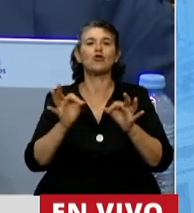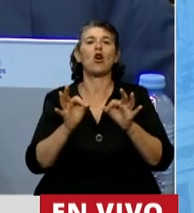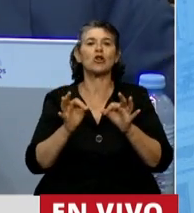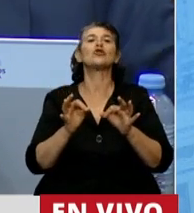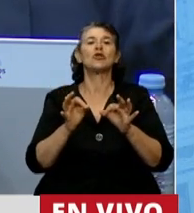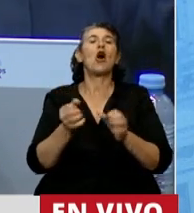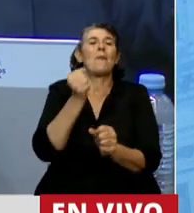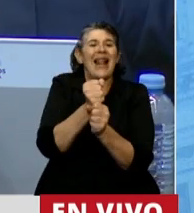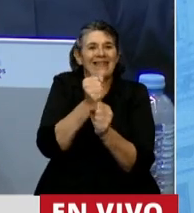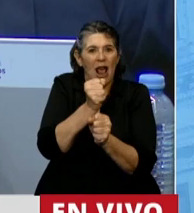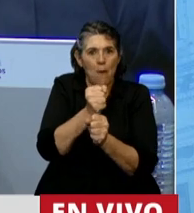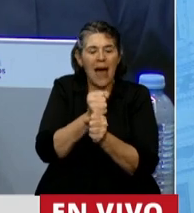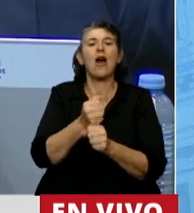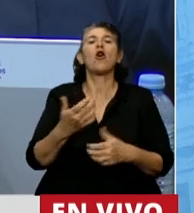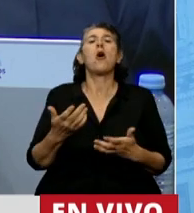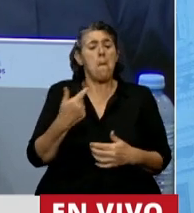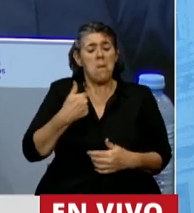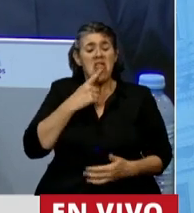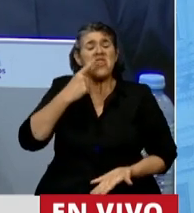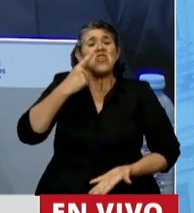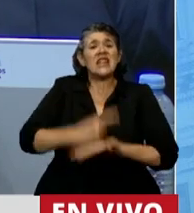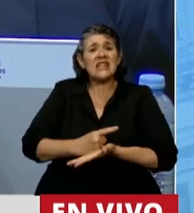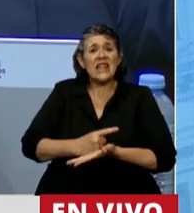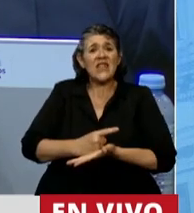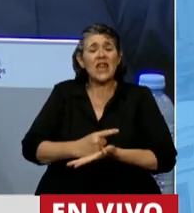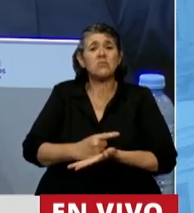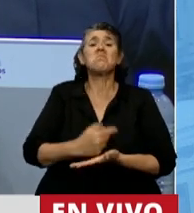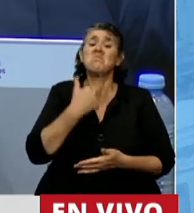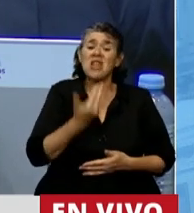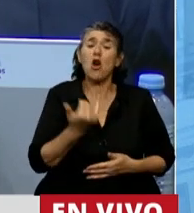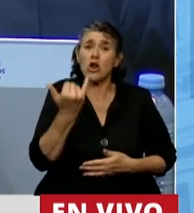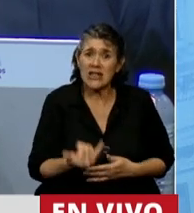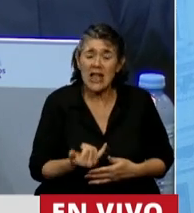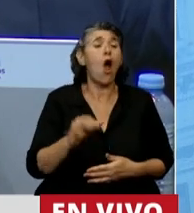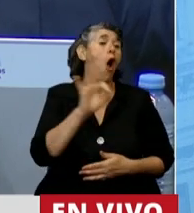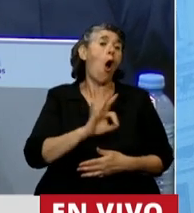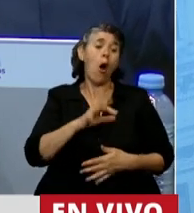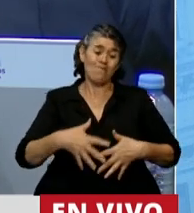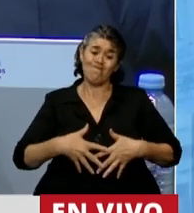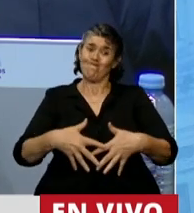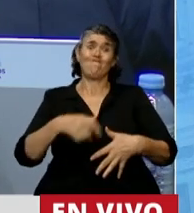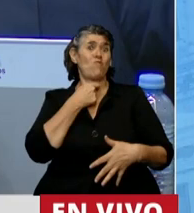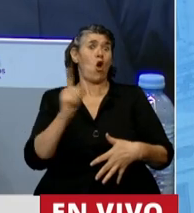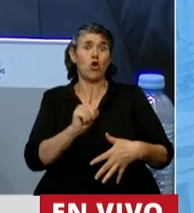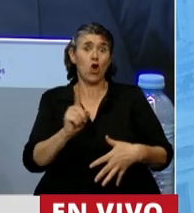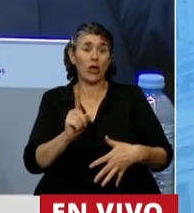autonomía para decidir ser madres o para decidir interrumpir un embarazo no deseado.